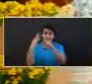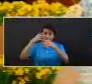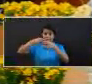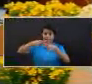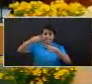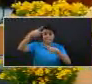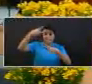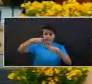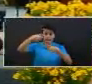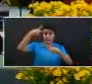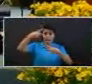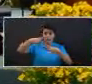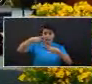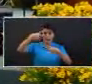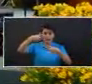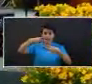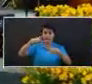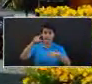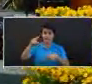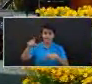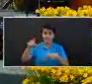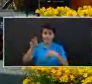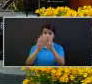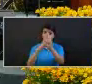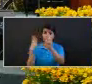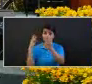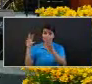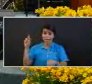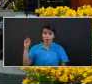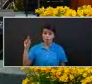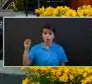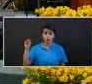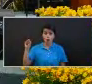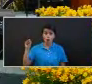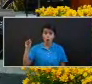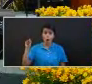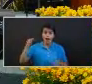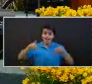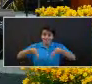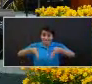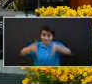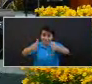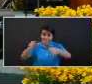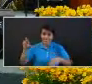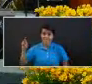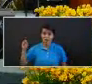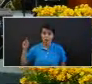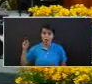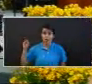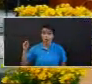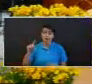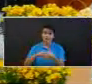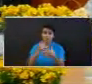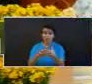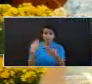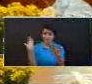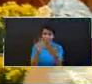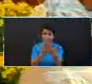cristal, hermanos, esas puertas de oro, el mar de cristal, las calles de oro. Y cuando llegue allí,